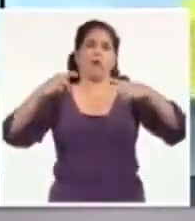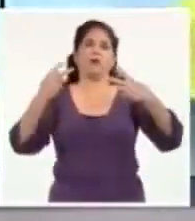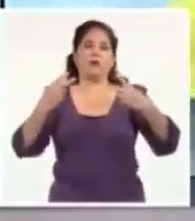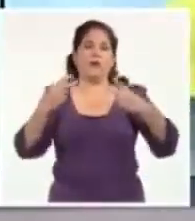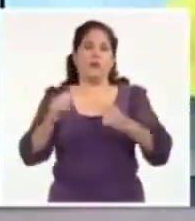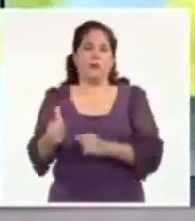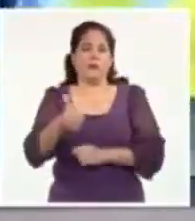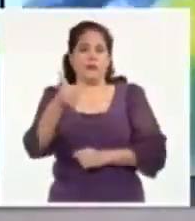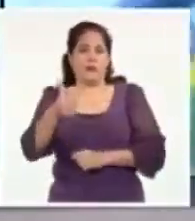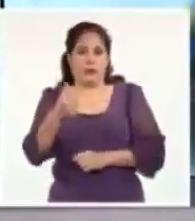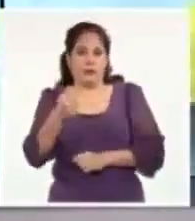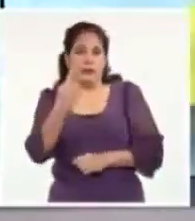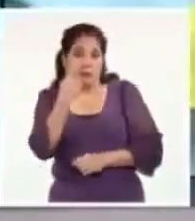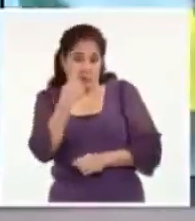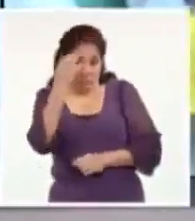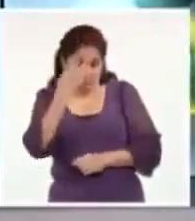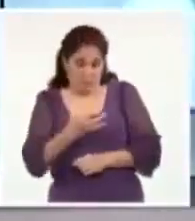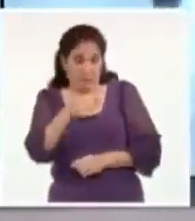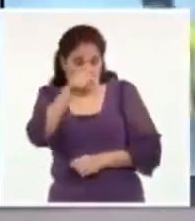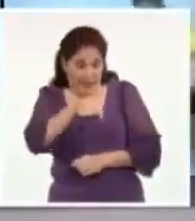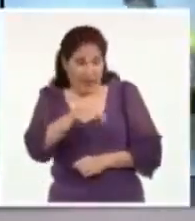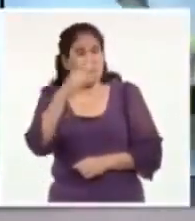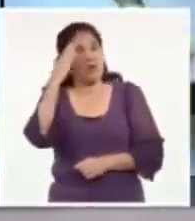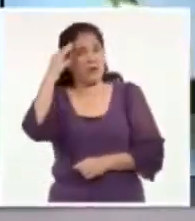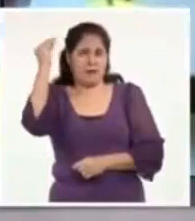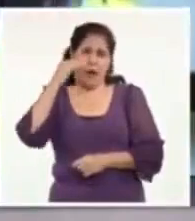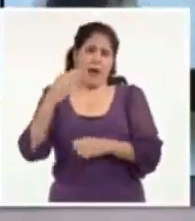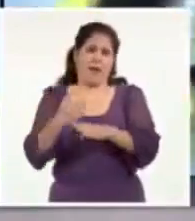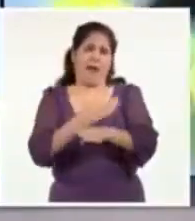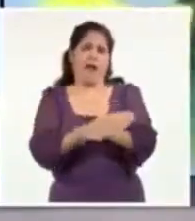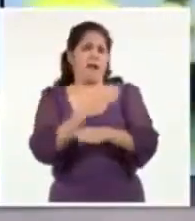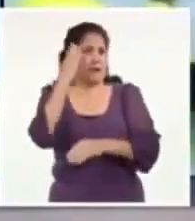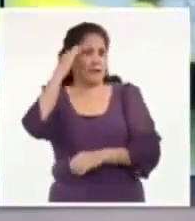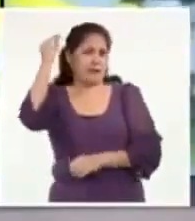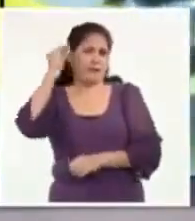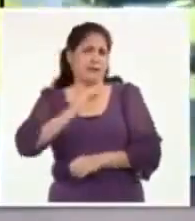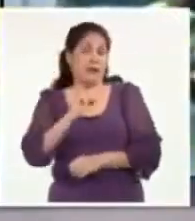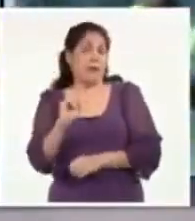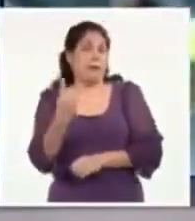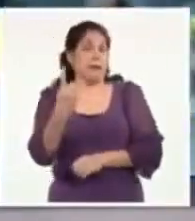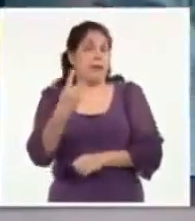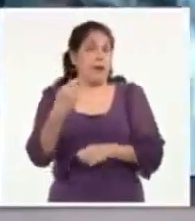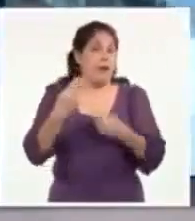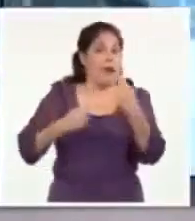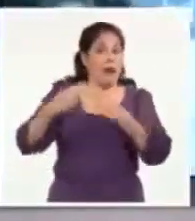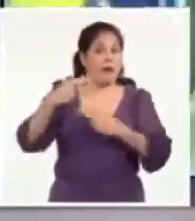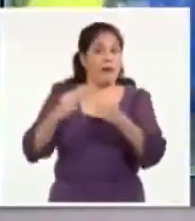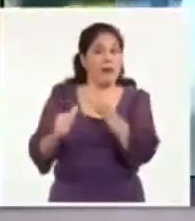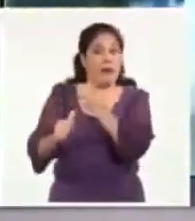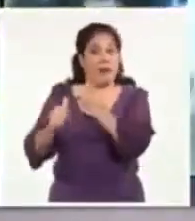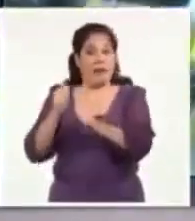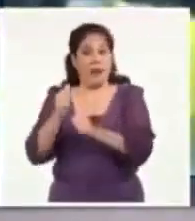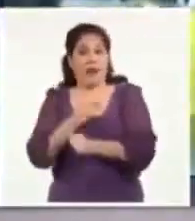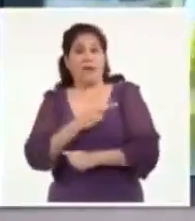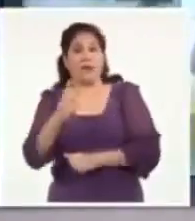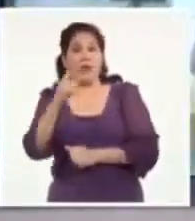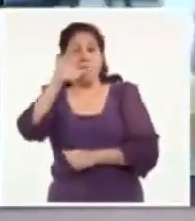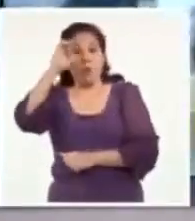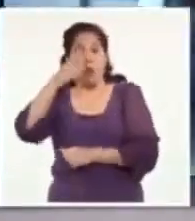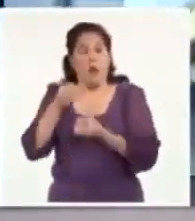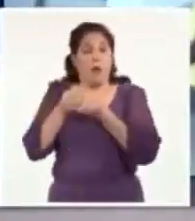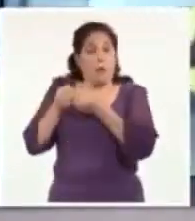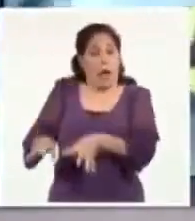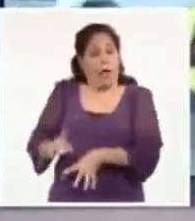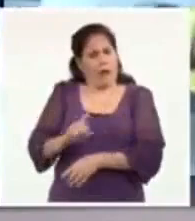lo primero es que esta era una jugada cantada y ni siquiera es la primera para revertir la victoria de Lula en